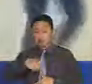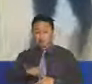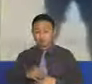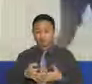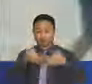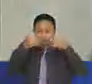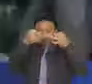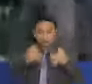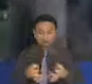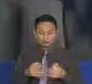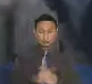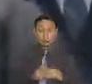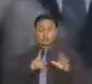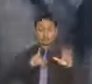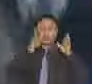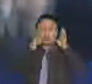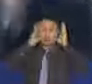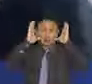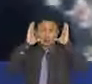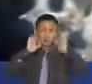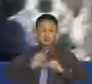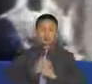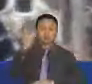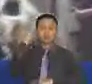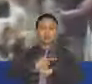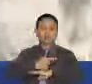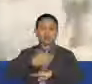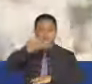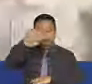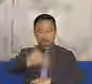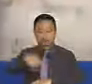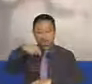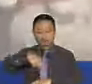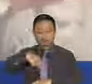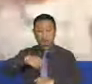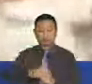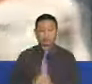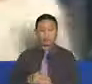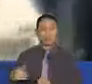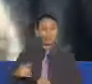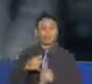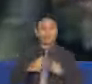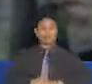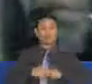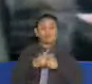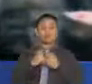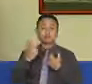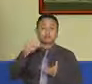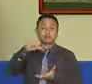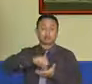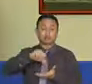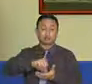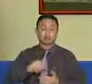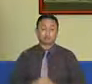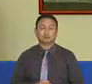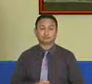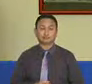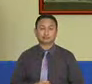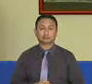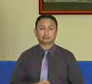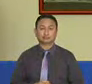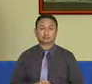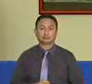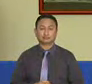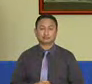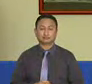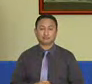se oficializó al seis de diciembre como el día legítimo para celebrar la iniciación de la ciudad Se